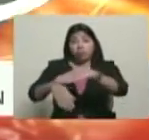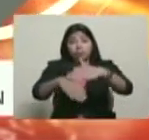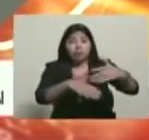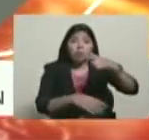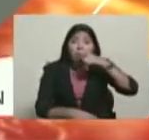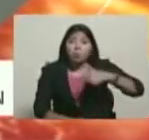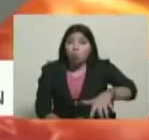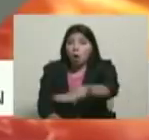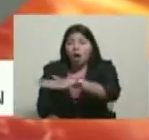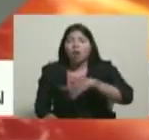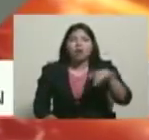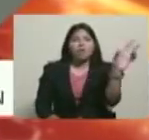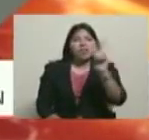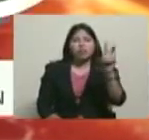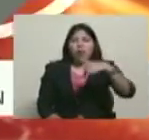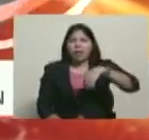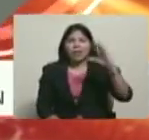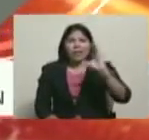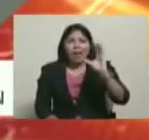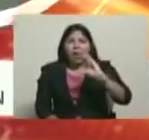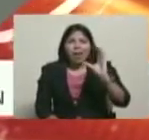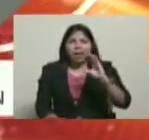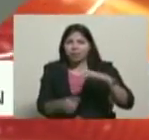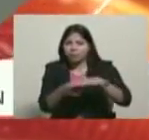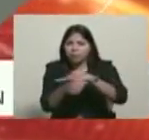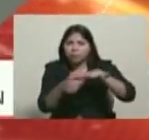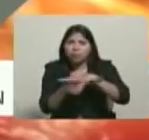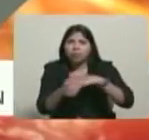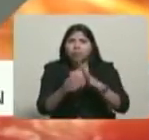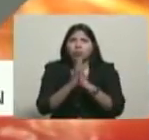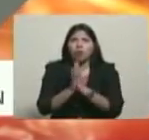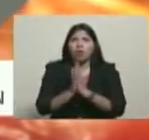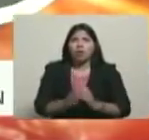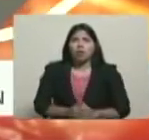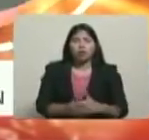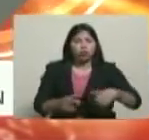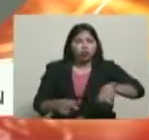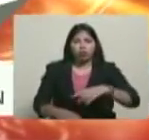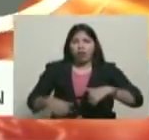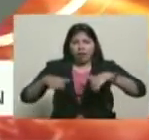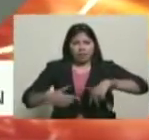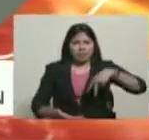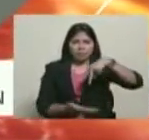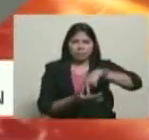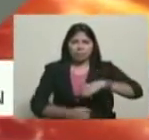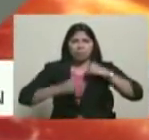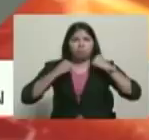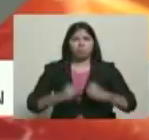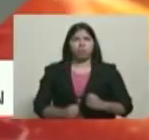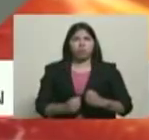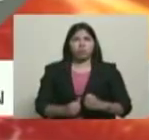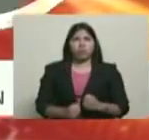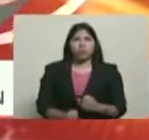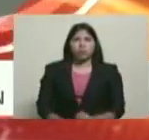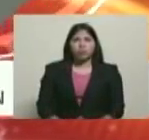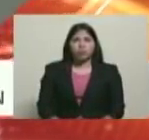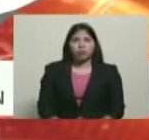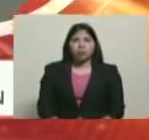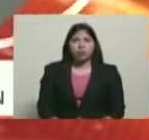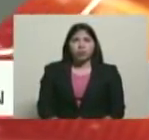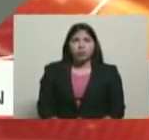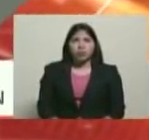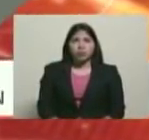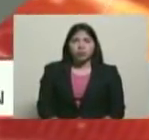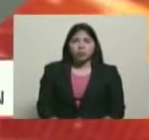invitamos a todo el pueblo de Caracas, véngase para el Palacio de Miraflores. Aquí estamos. Si ellos quieren, que vengan para acá para Miraflores para que nos encuentren aquí en el